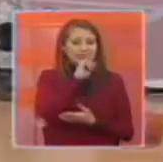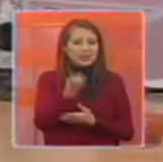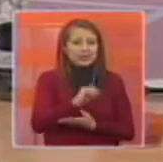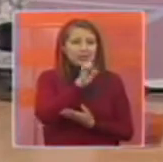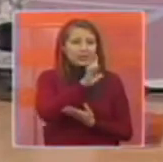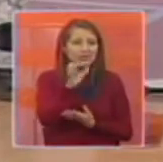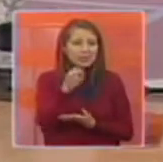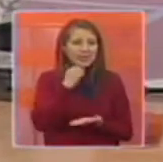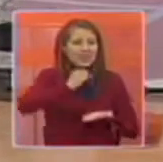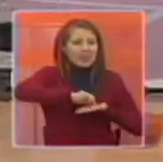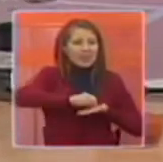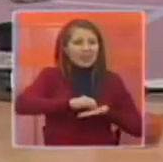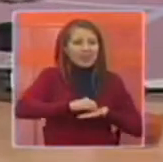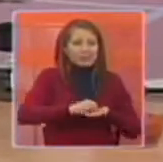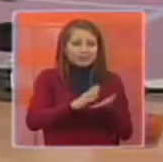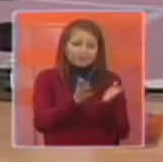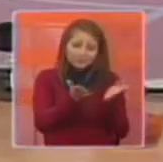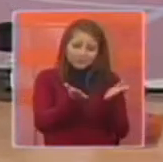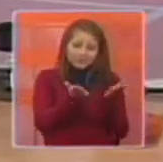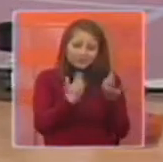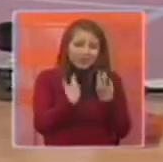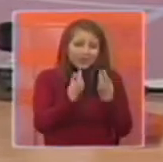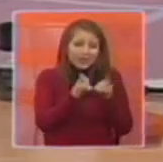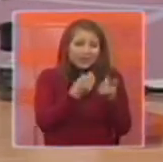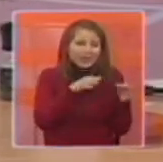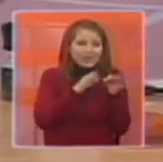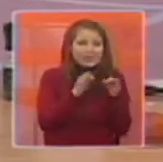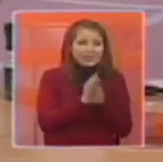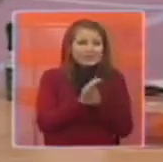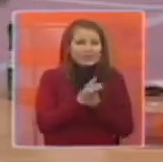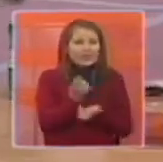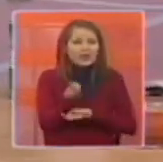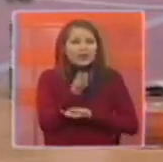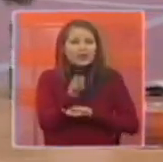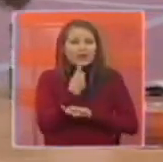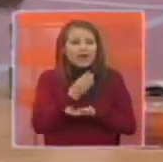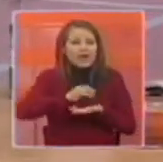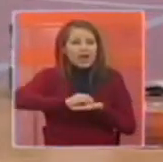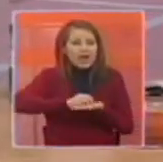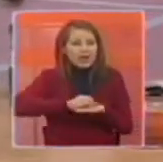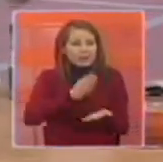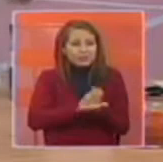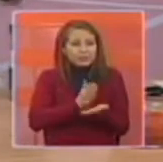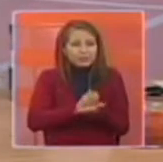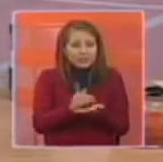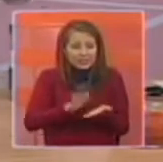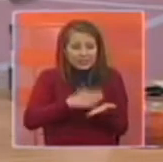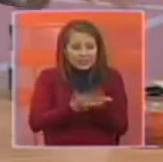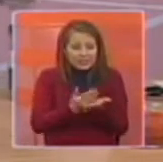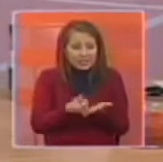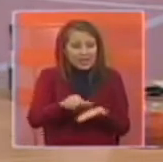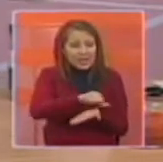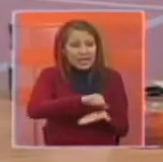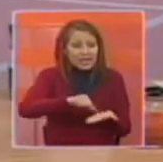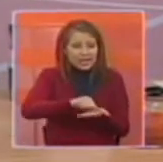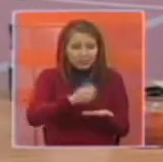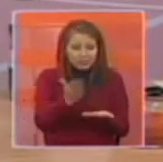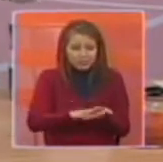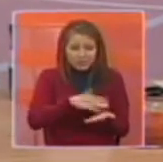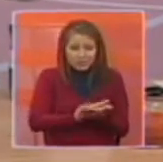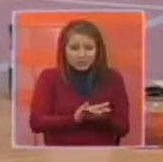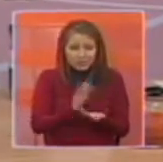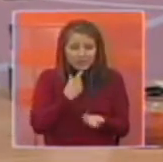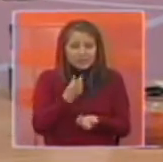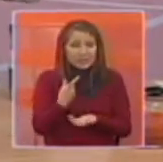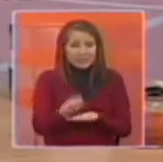ajillo, pero voy a contar, pues, de rapidísimo te digo que solamente es ajo picado, tú lo salteas en aceite de oliva, pones tus